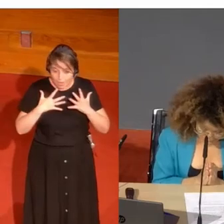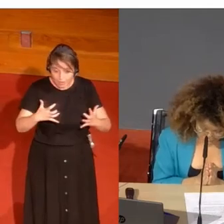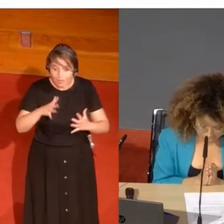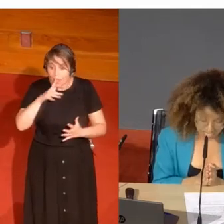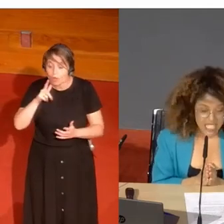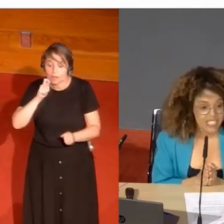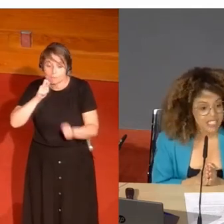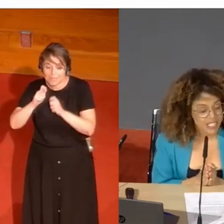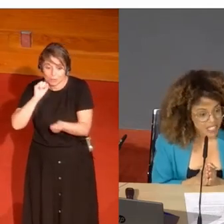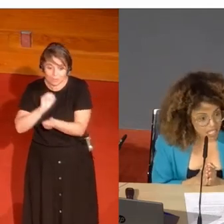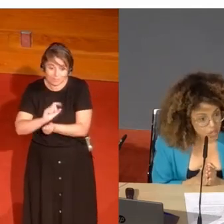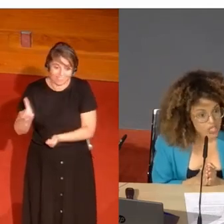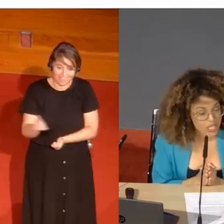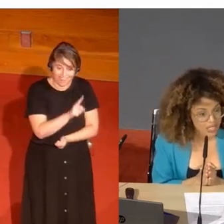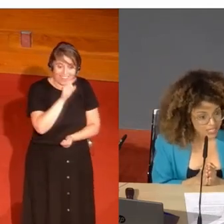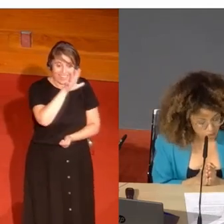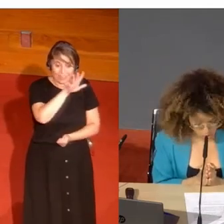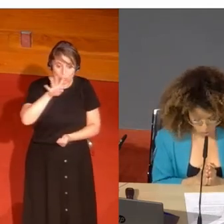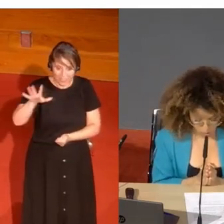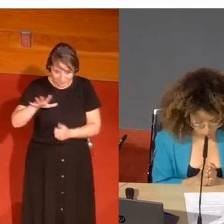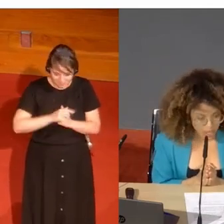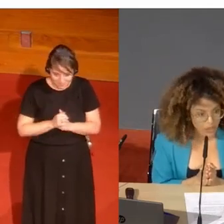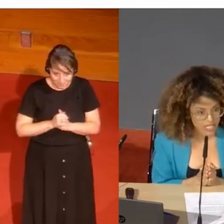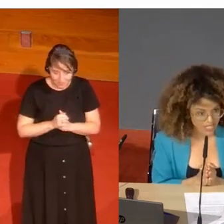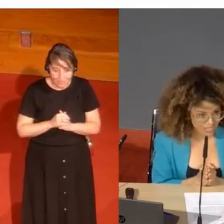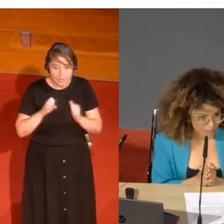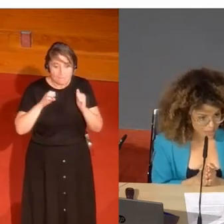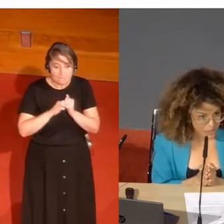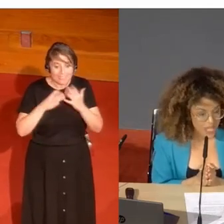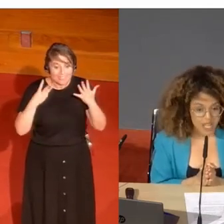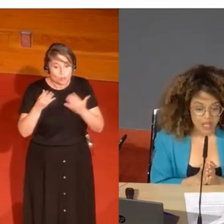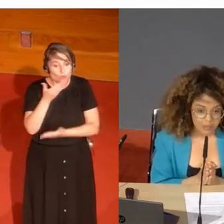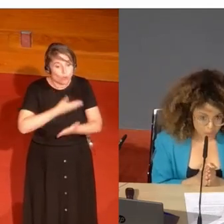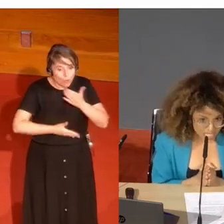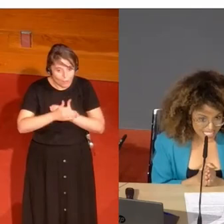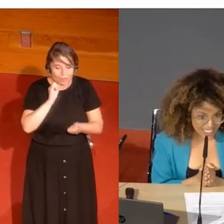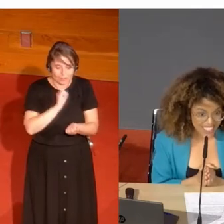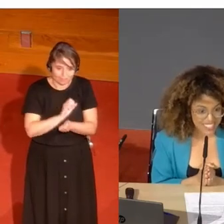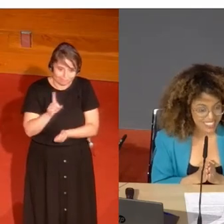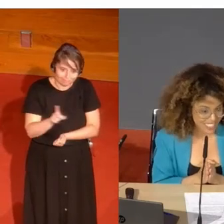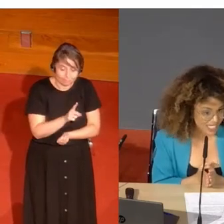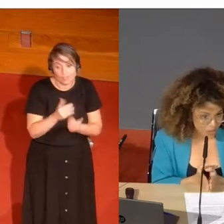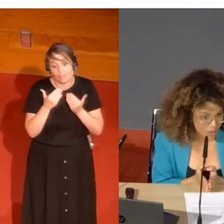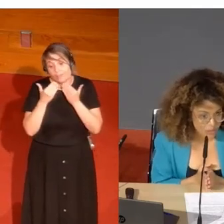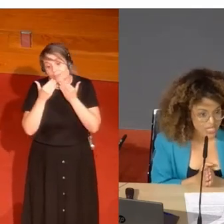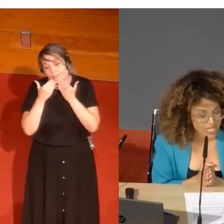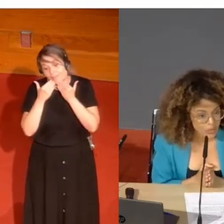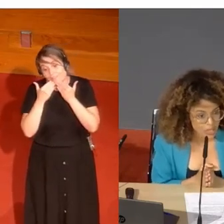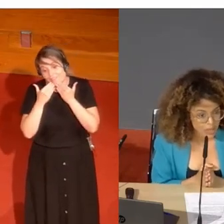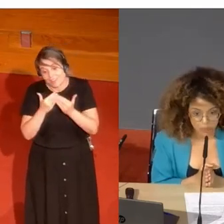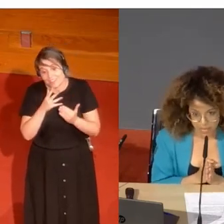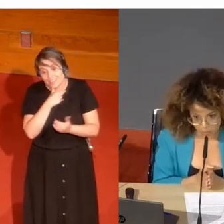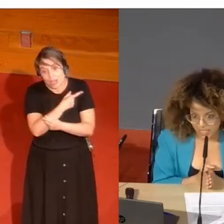entre rejas ellos y 28 colaboradores de medios Muchas gracias y quedo a